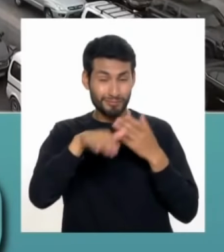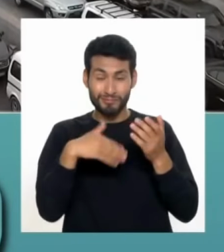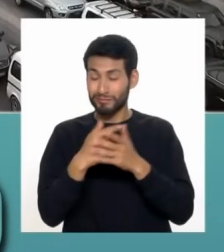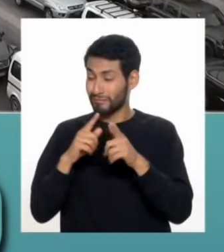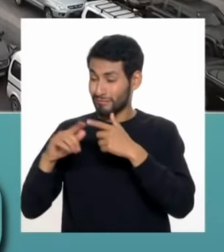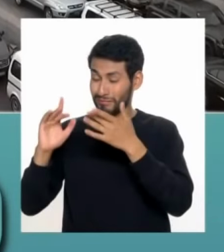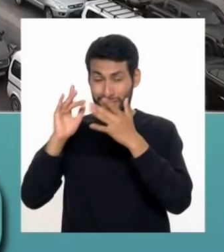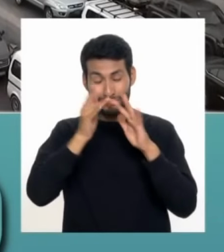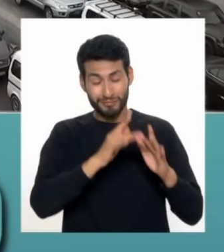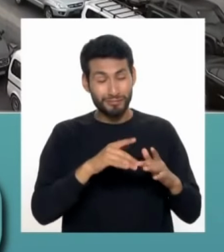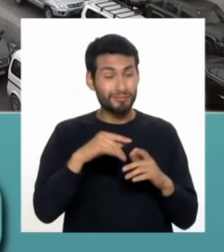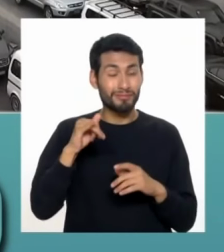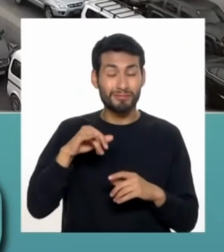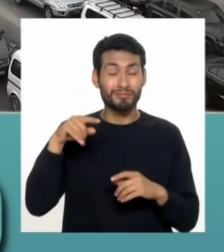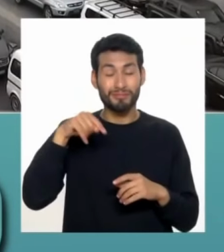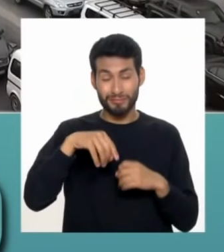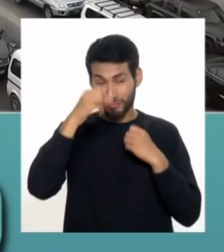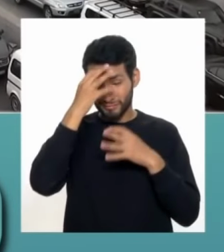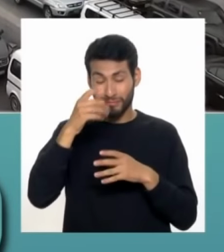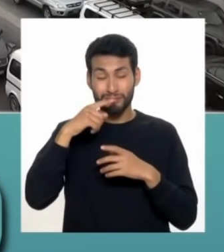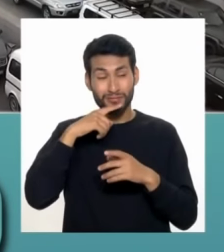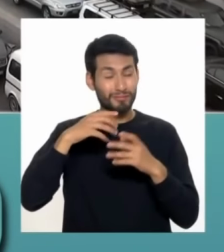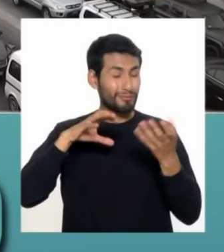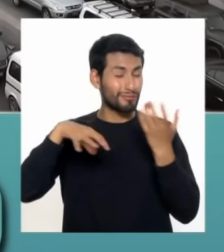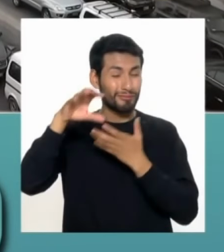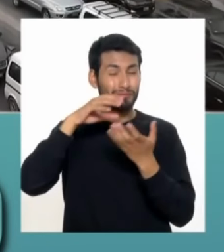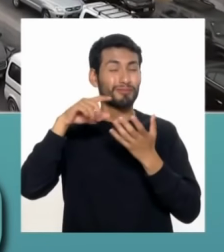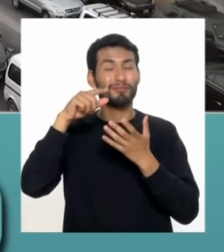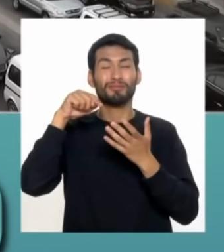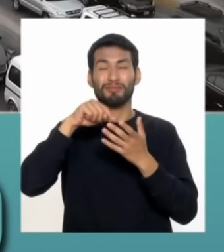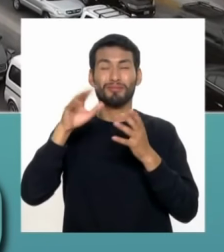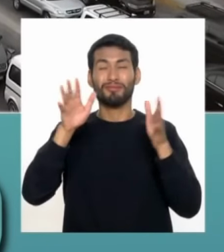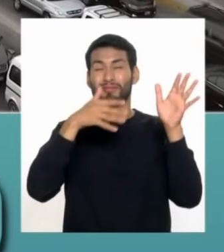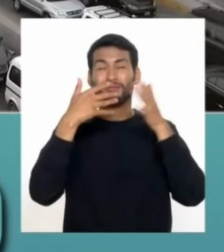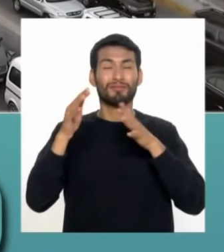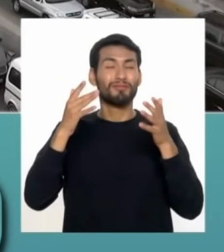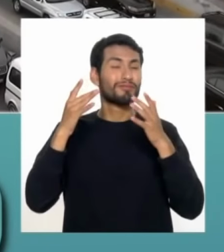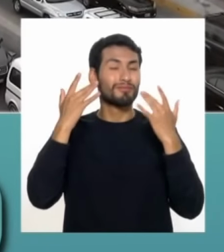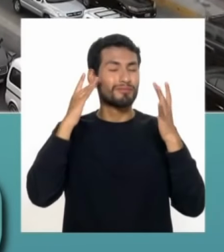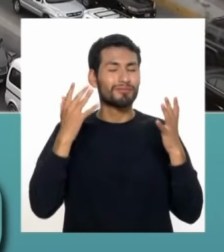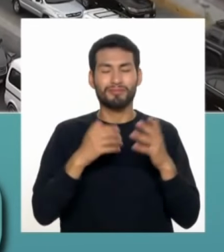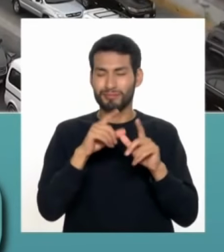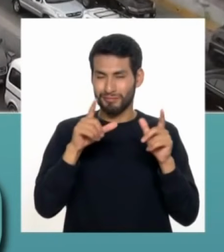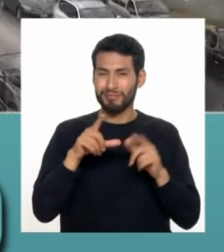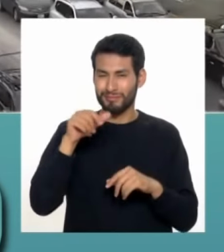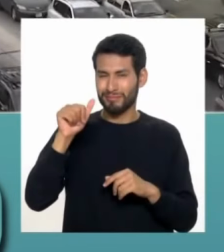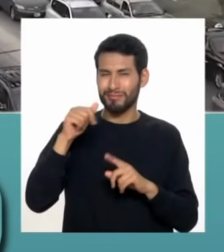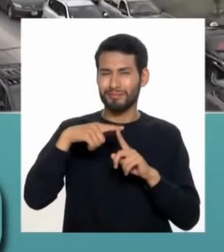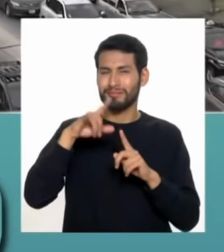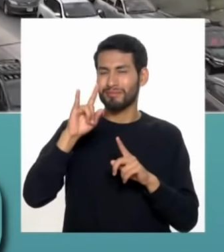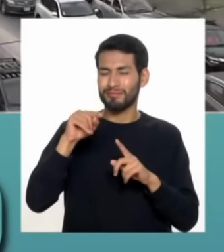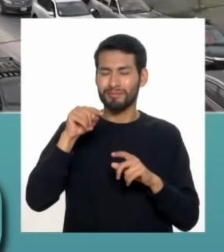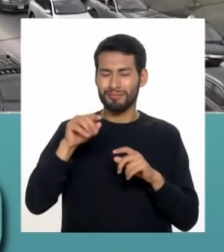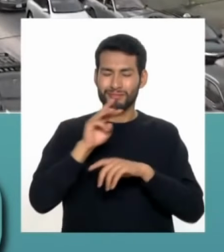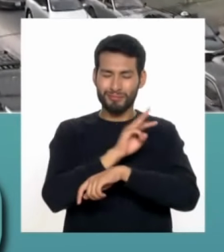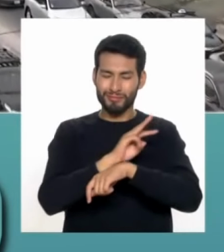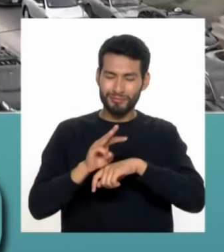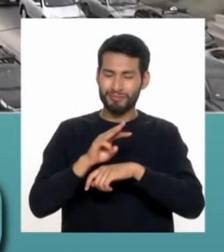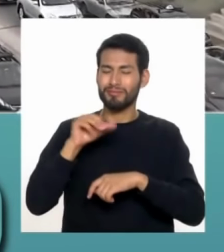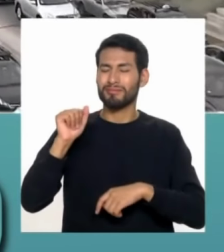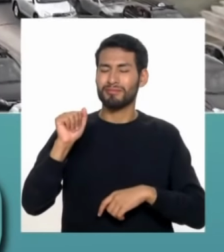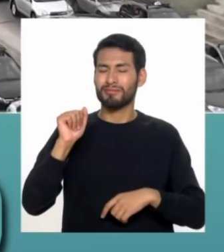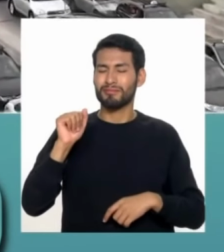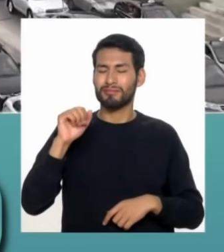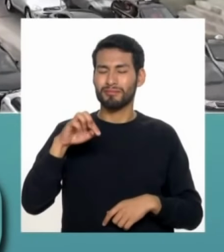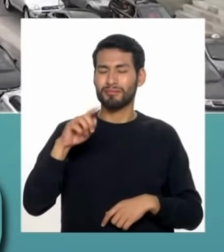los sensores, incluyendo la información de contaminación de aire y ruido, está en el portal de la ATU, en la página web portal de